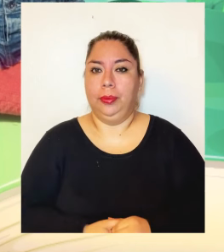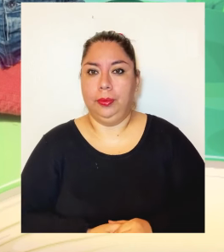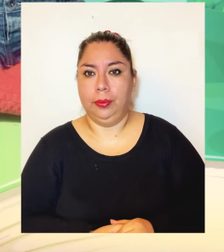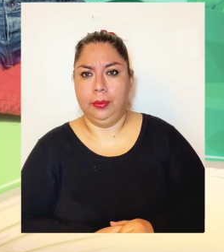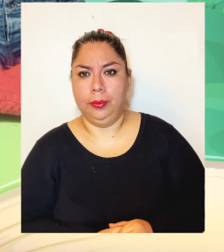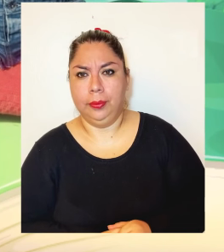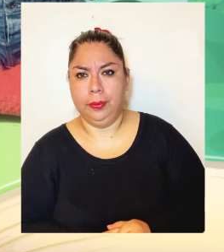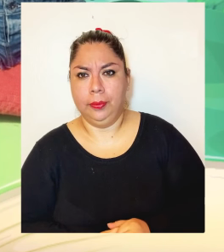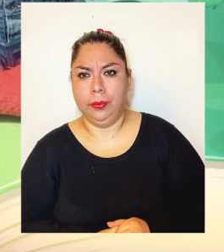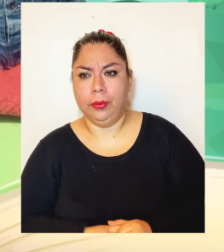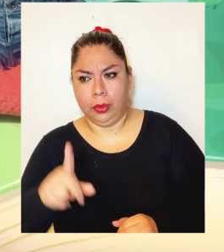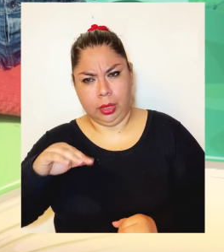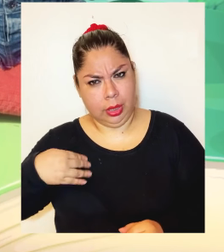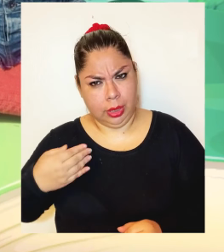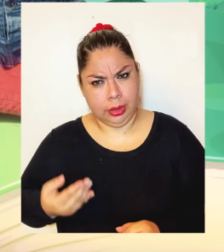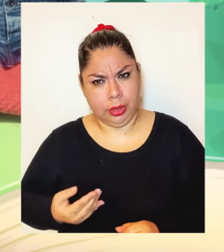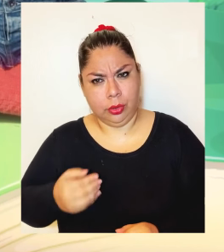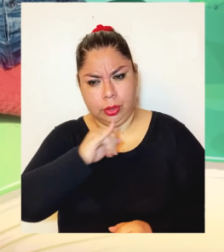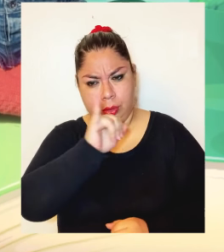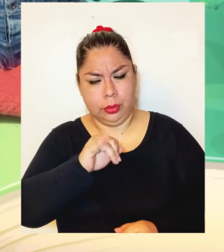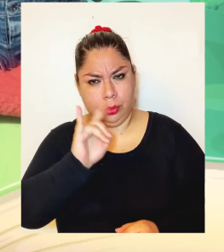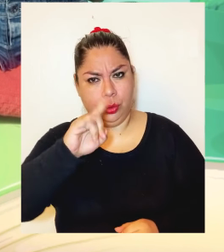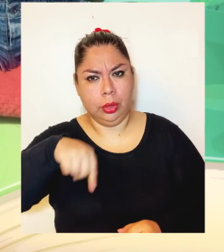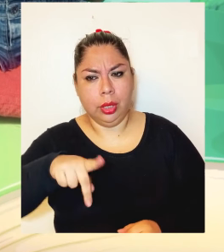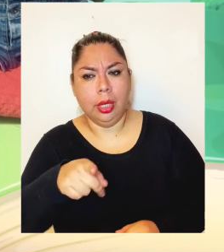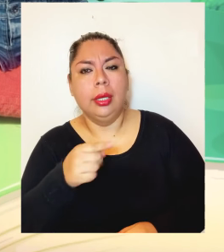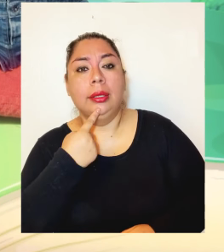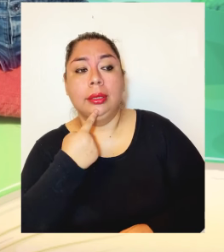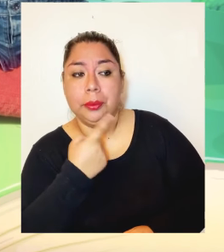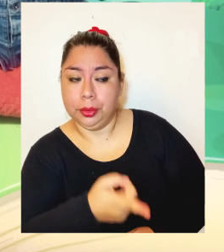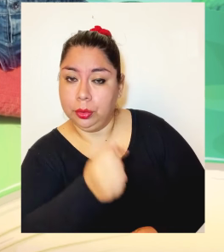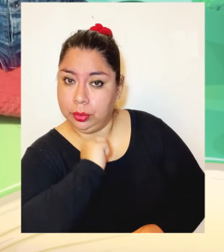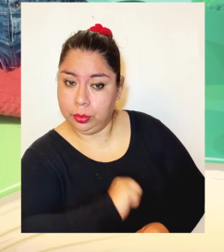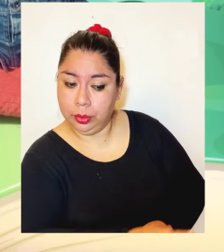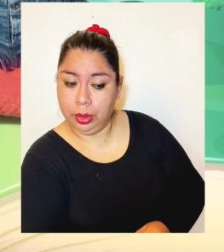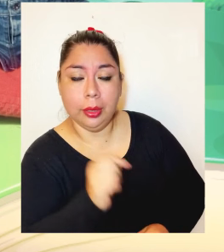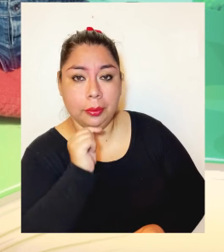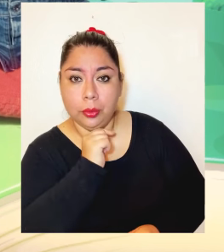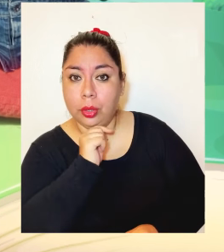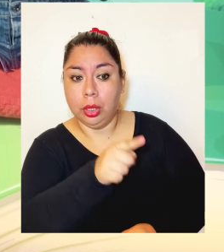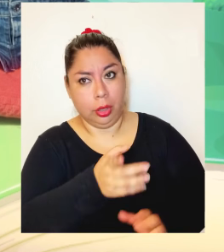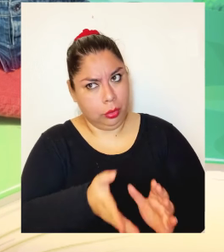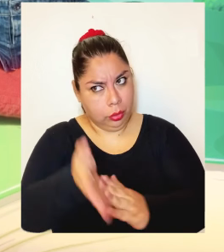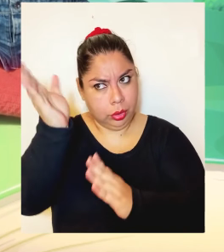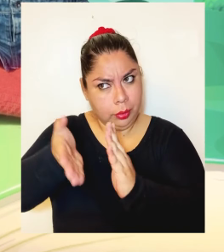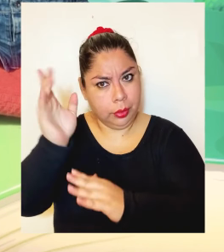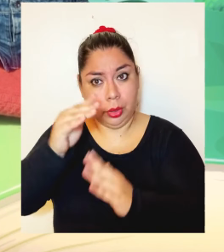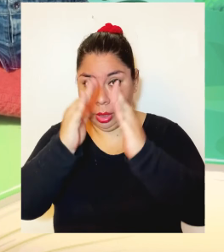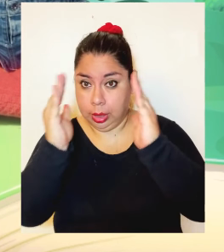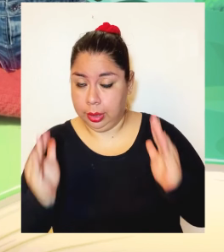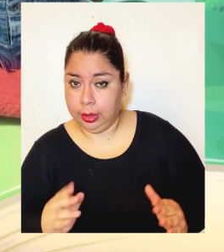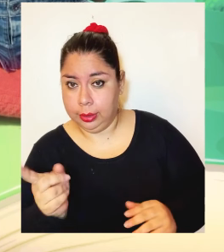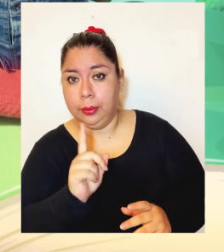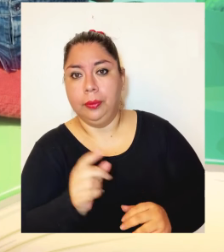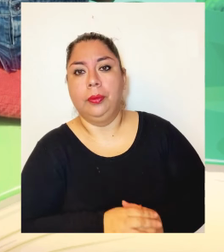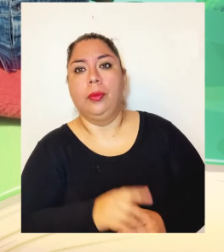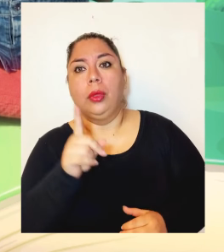La señora Zúñiga le estaba advirtiendo a su hijita que no se aleje de la casa porque